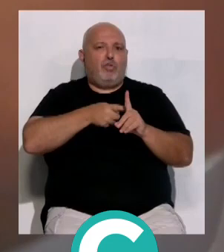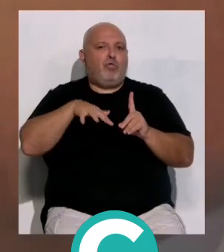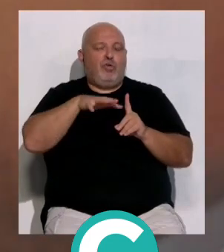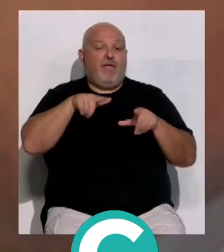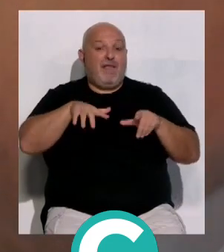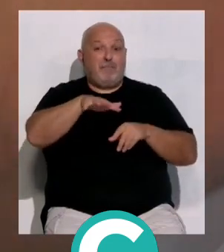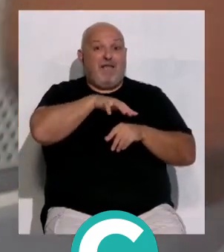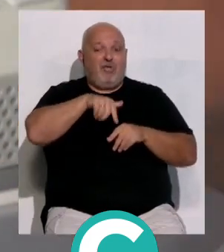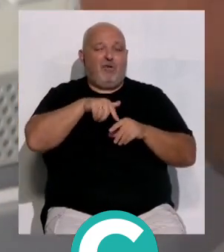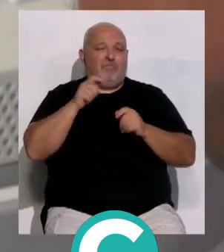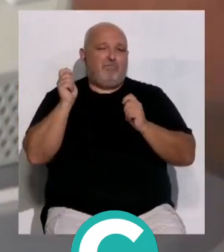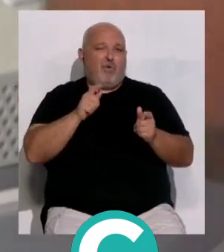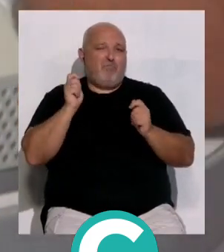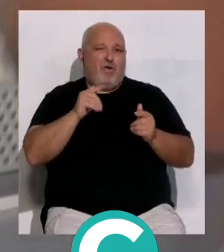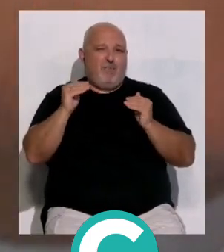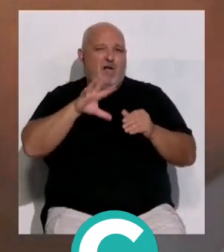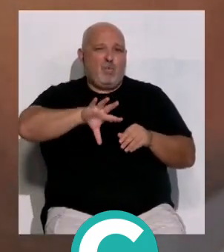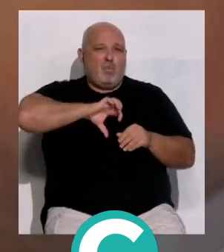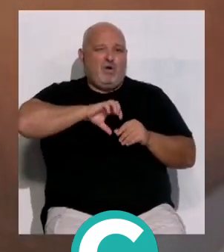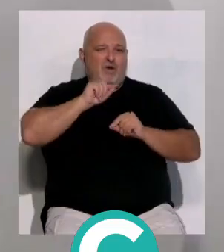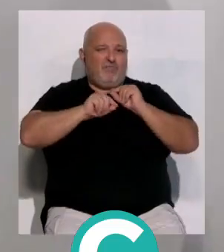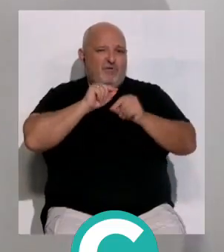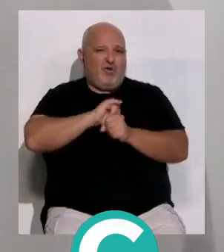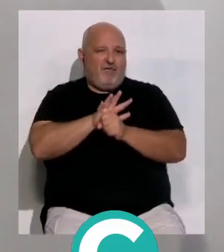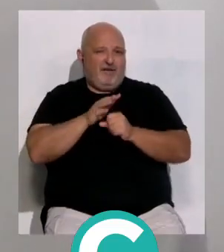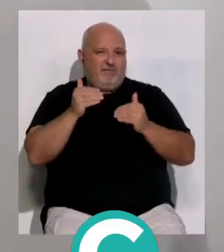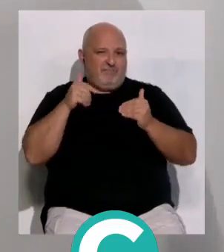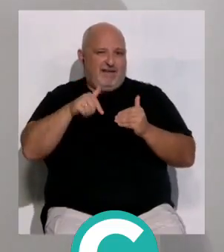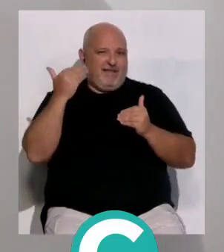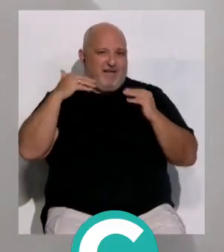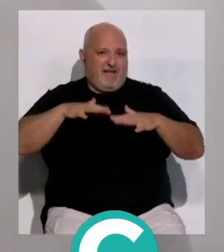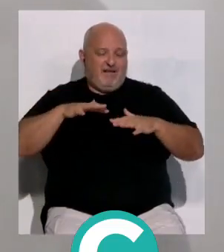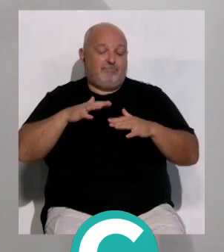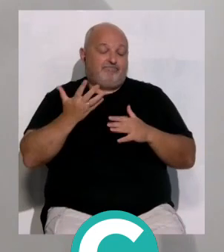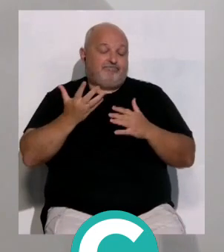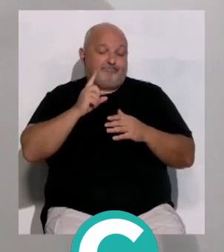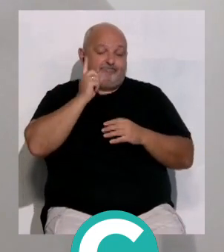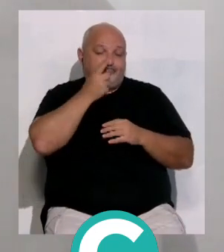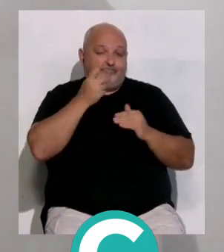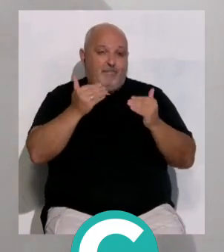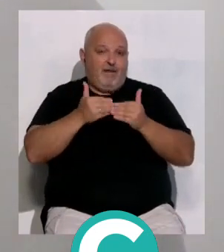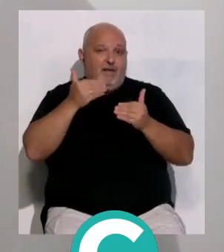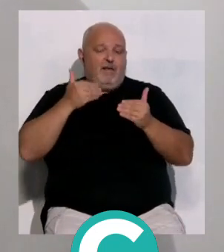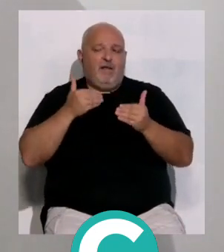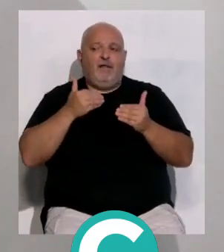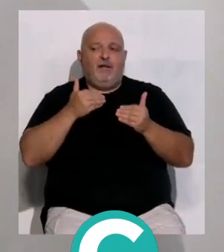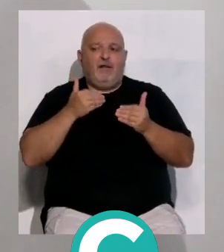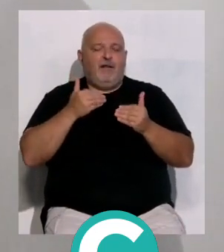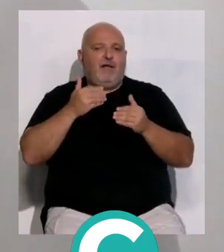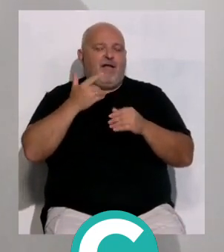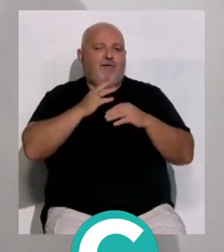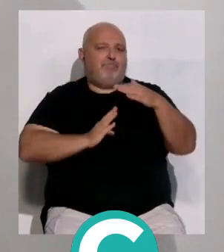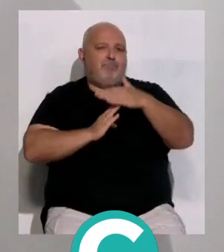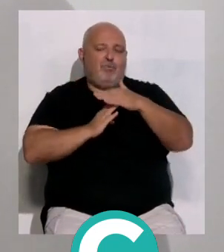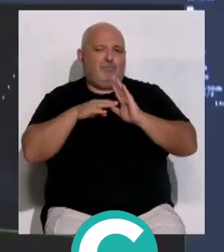su espacio para los pacientes contagiados. Cuando la pandemia, por desgracia, pues no hubo que